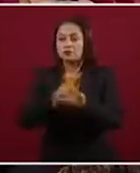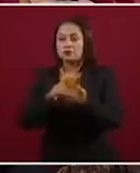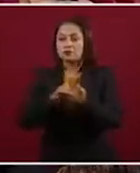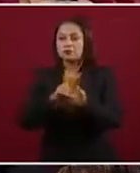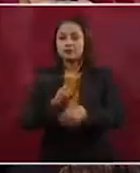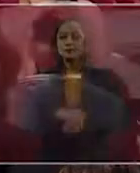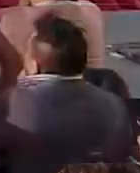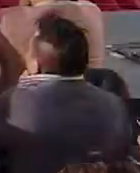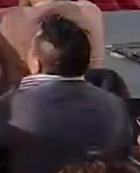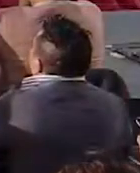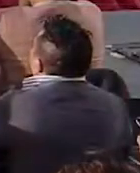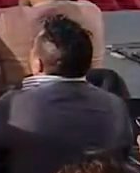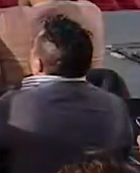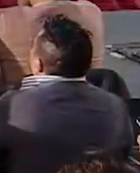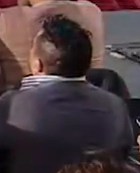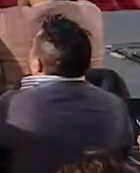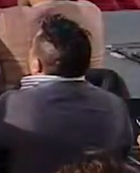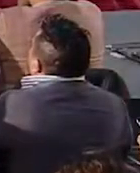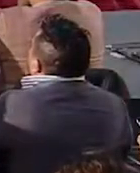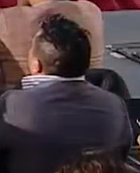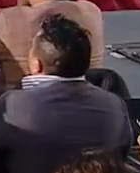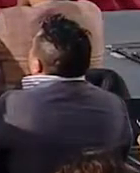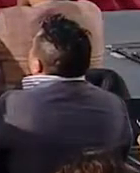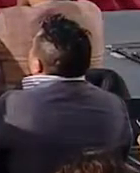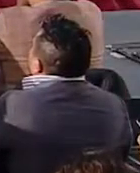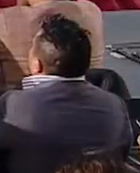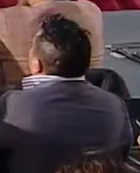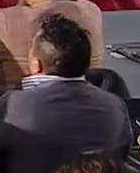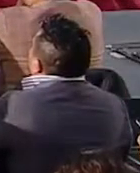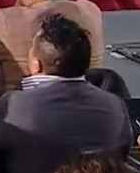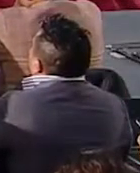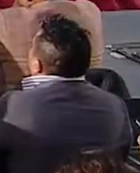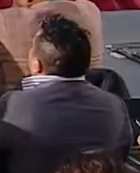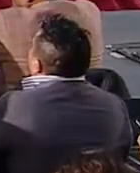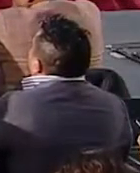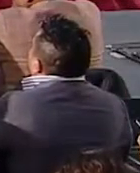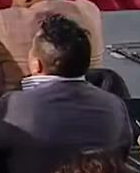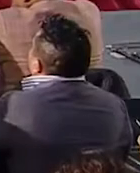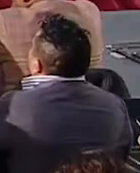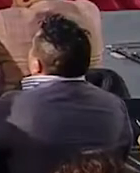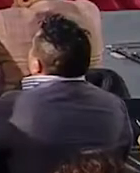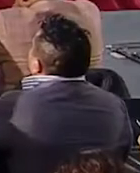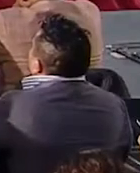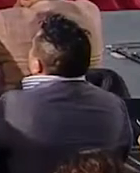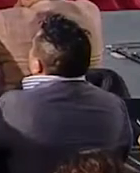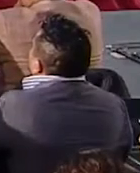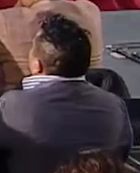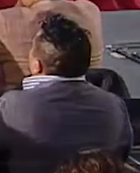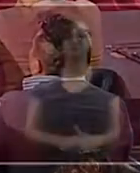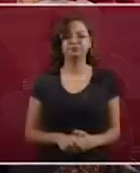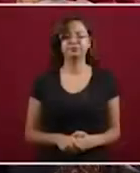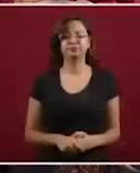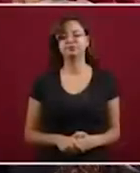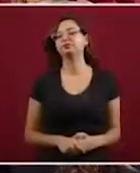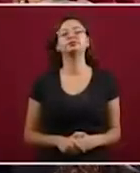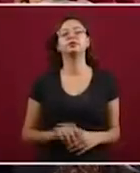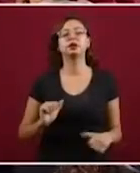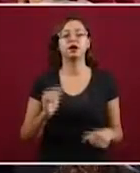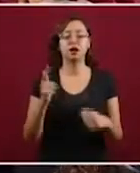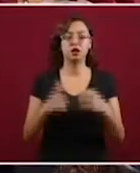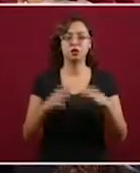algo que quisiéramos destacar es que este tema se ha llevado también al seno del grupo